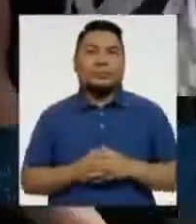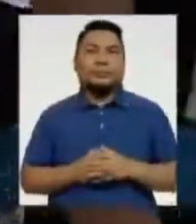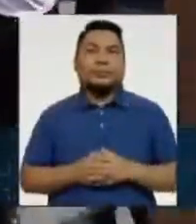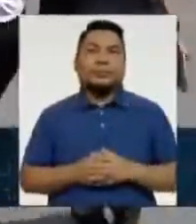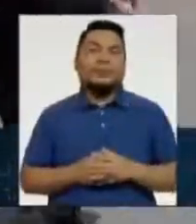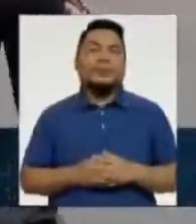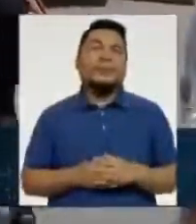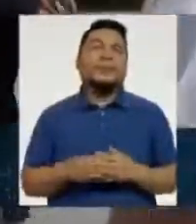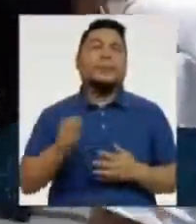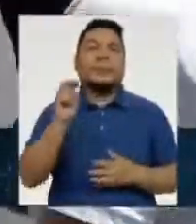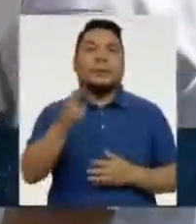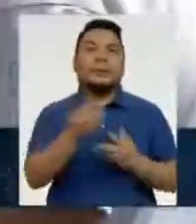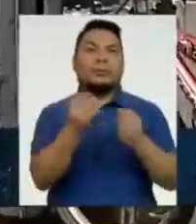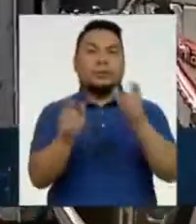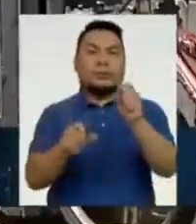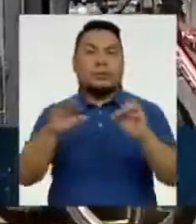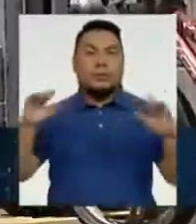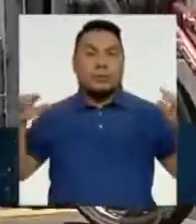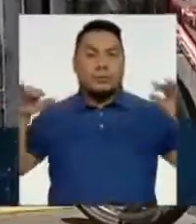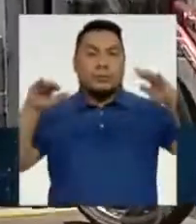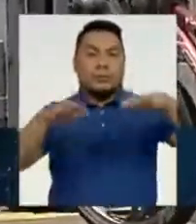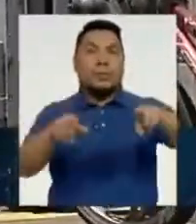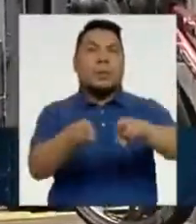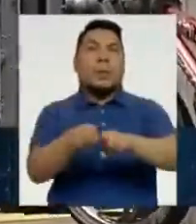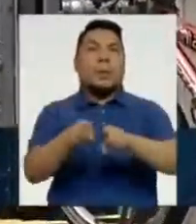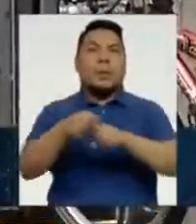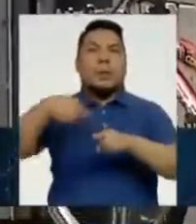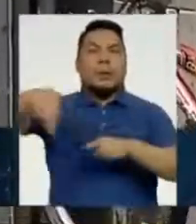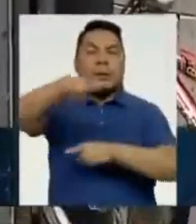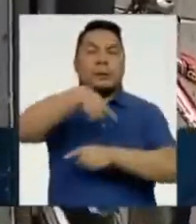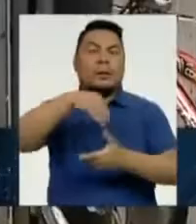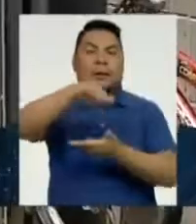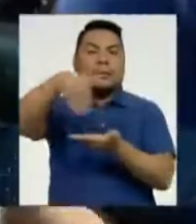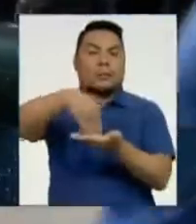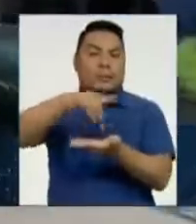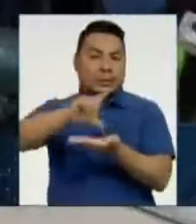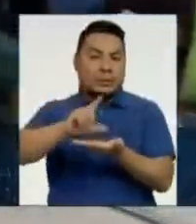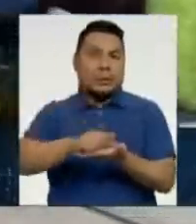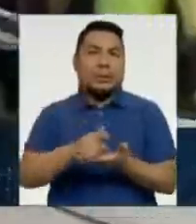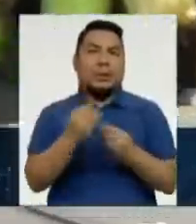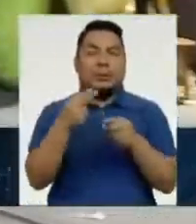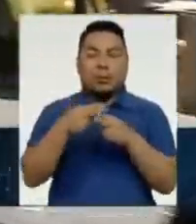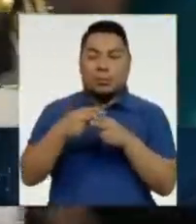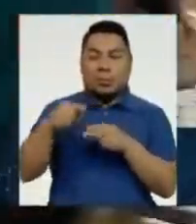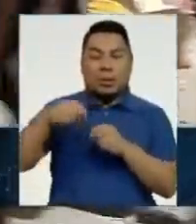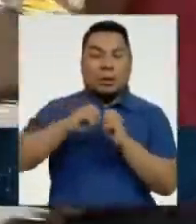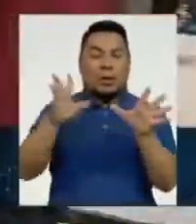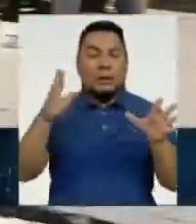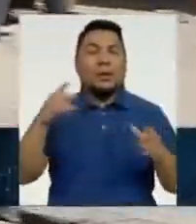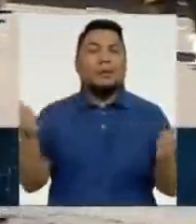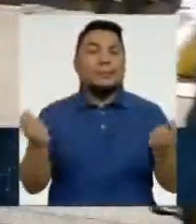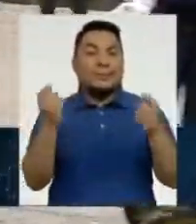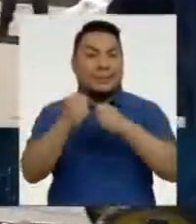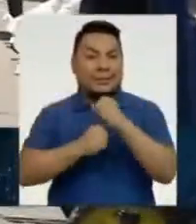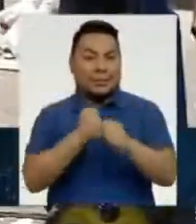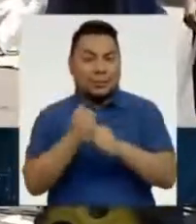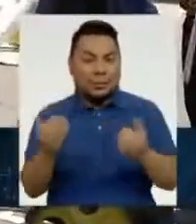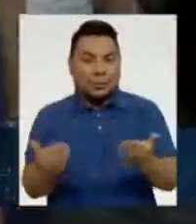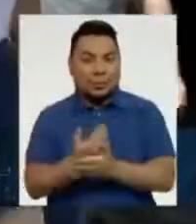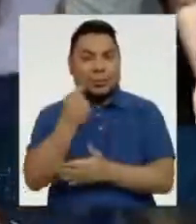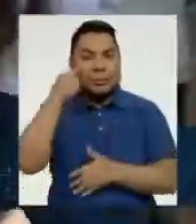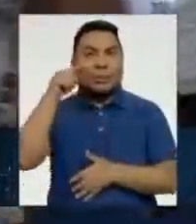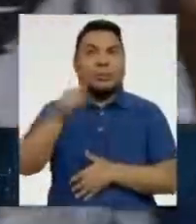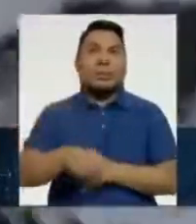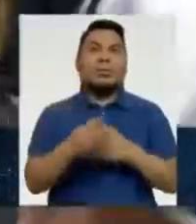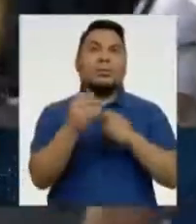La algarabía y la concurrencia de público crece al igual que el comercio en Mesa Redonda. A muy pocos días de recibir el Año Nuevo, esta zona comercial es el destino